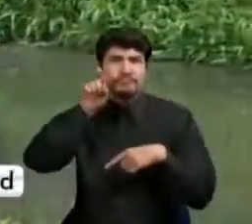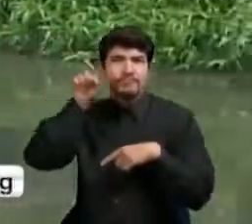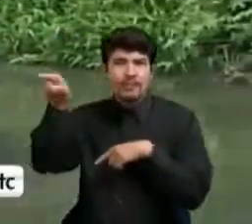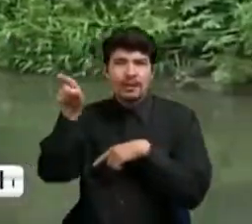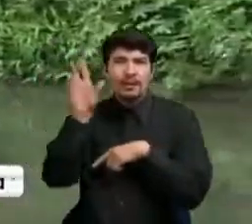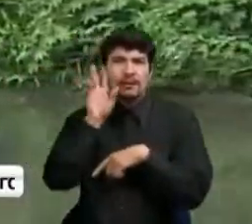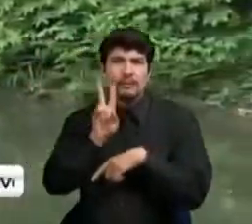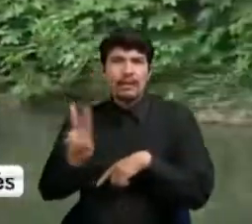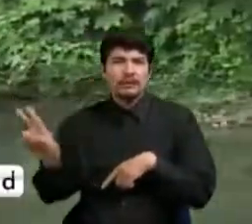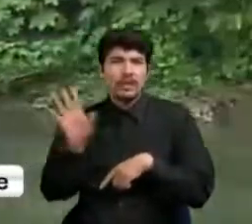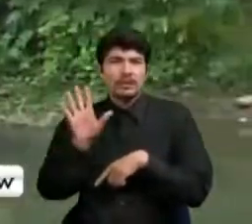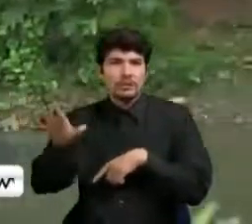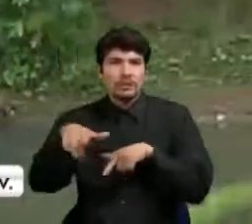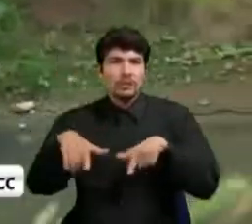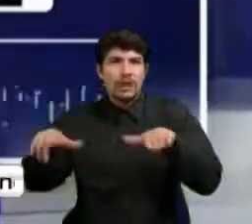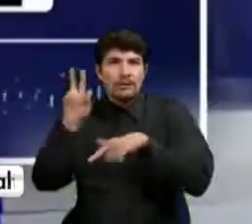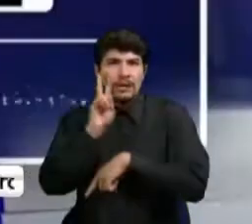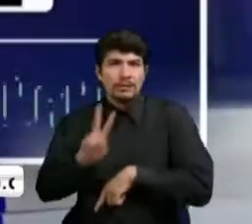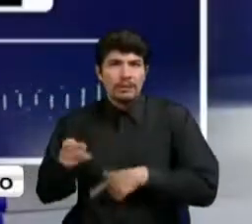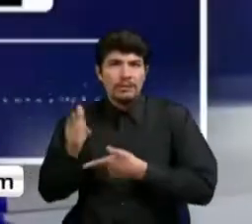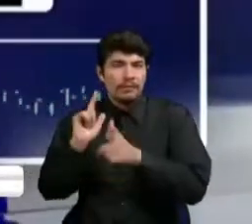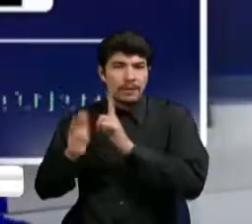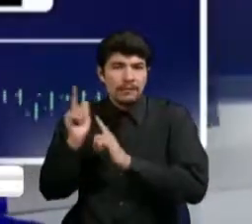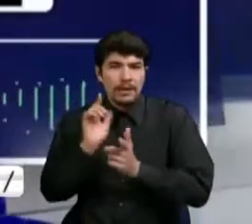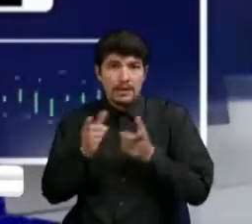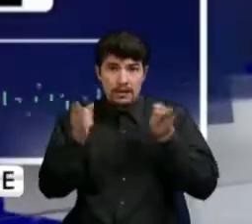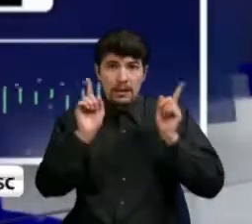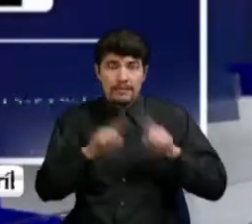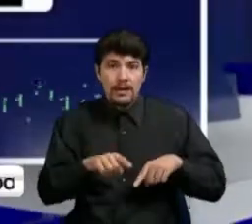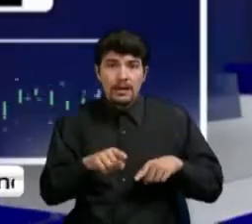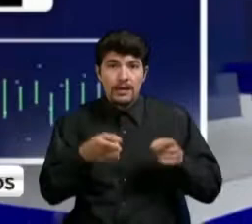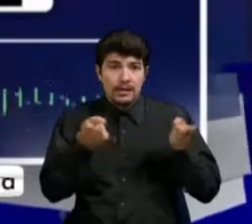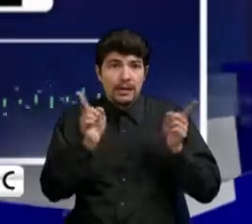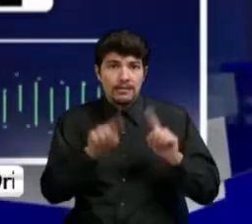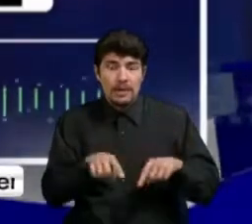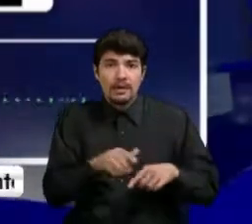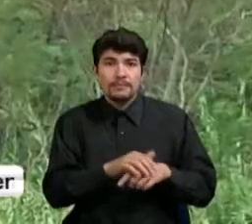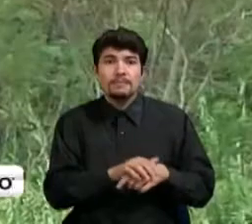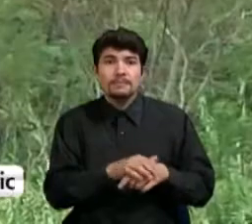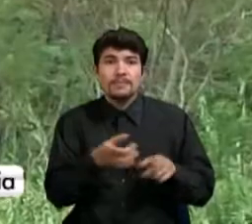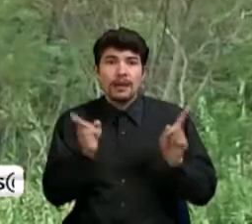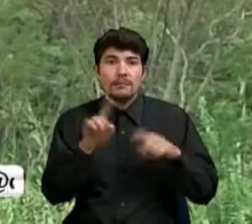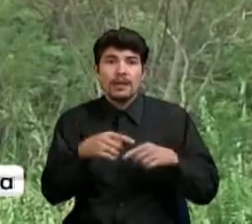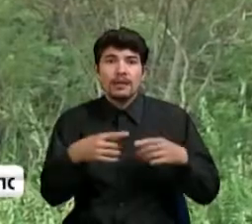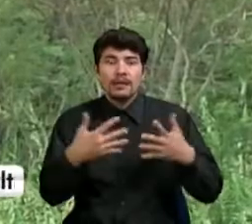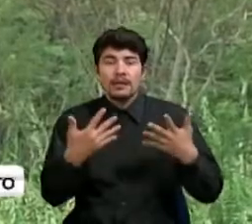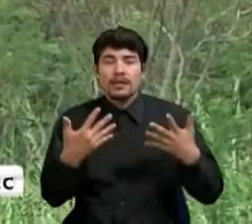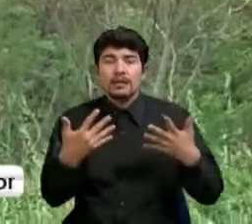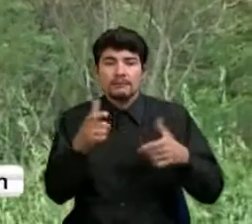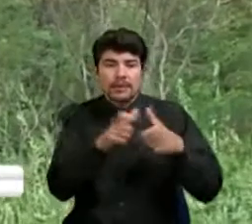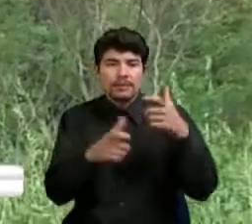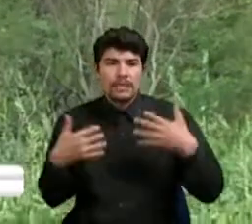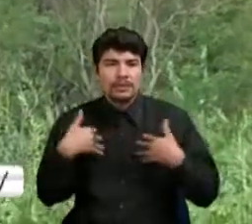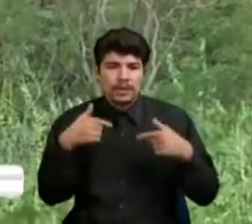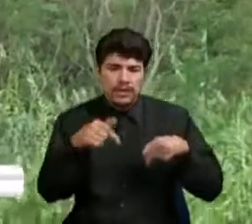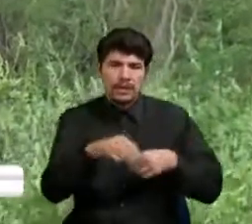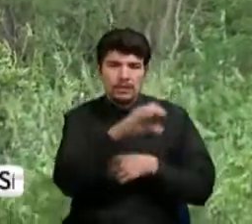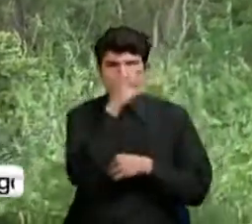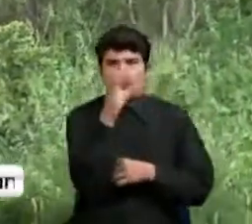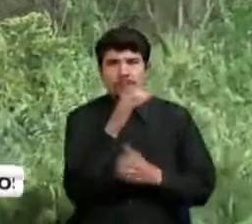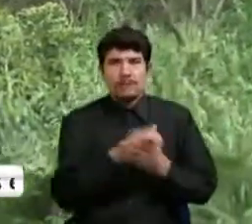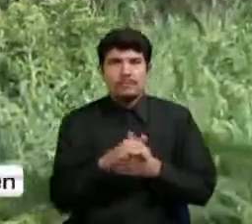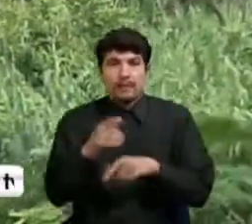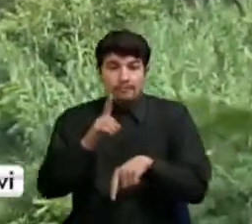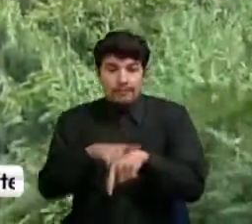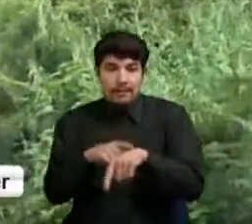venezolana, y los heridos son de acá, de este lado. Momentos antes, cuando nos encontrábamos